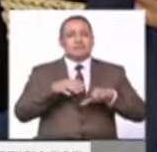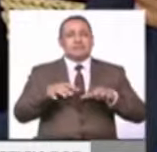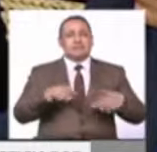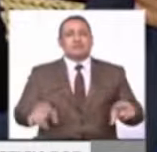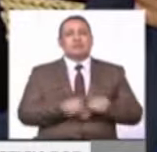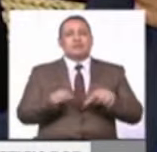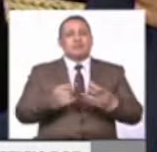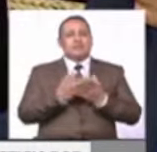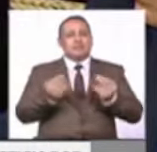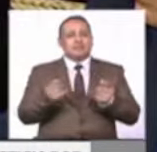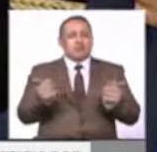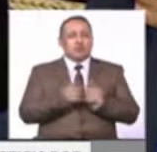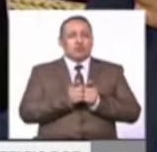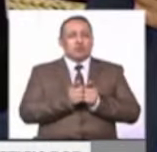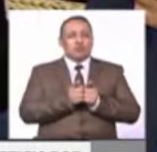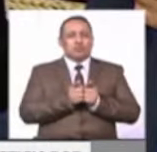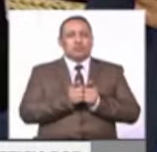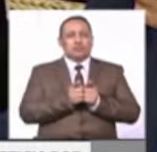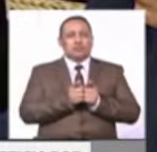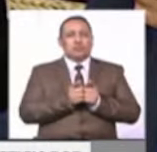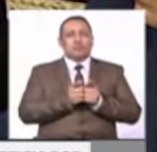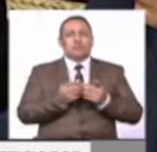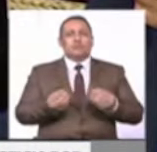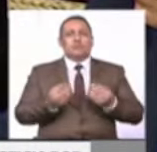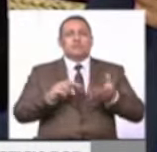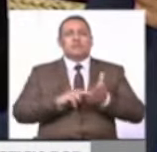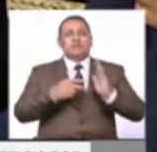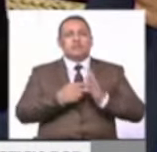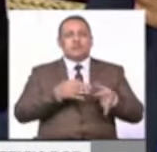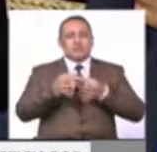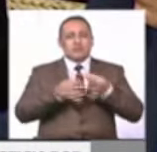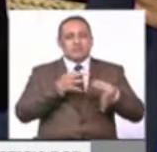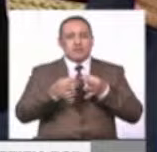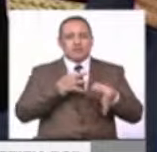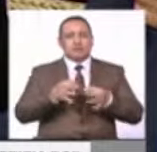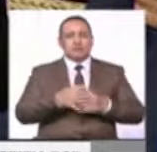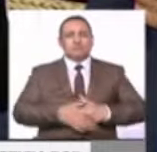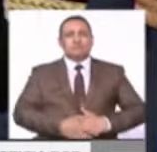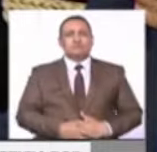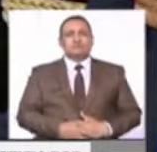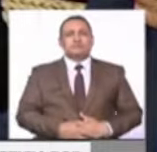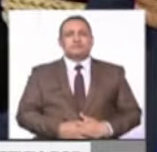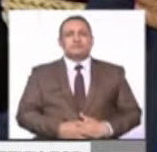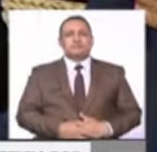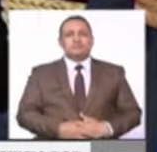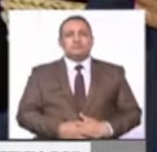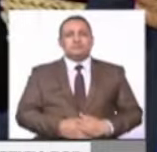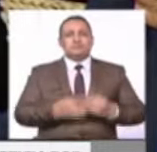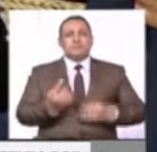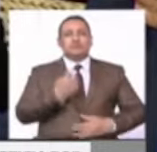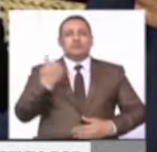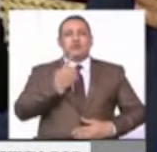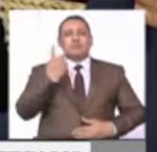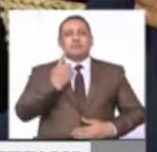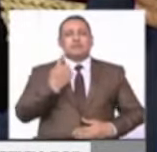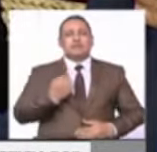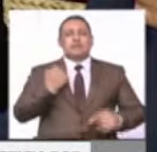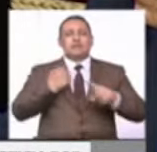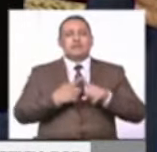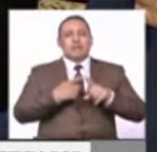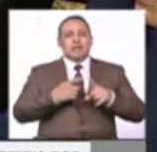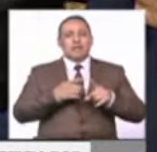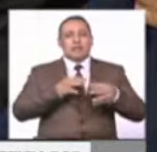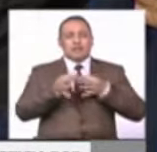bastante breve en cuanto a mi intervención eh ente para